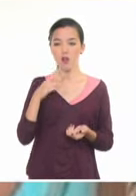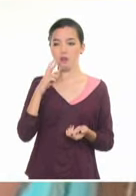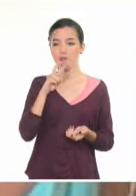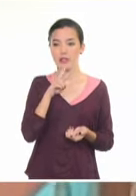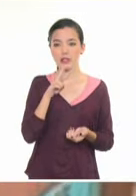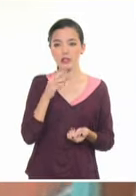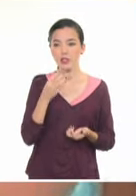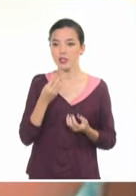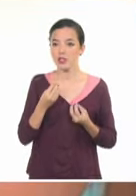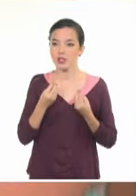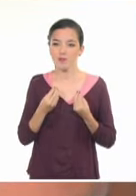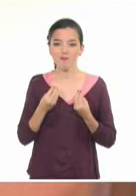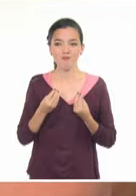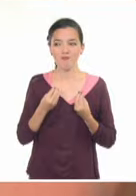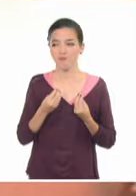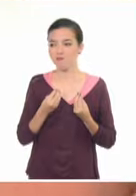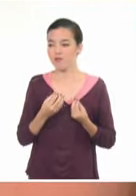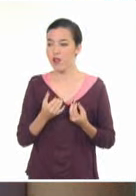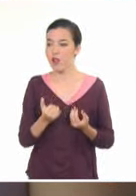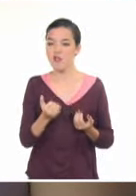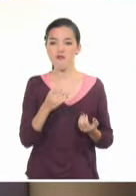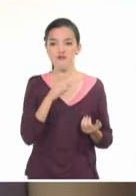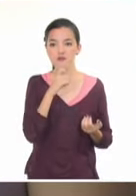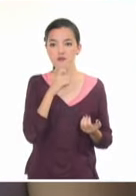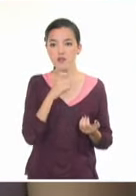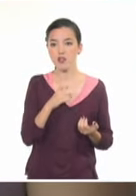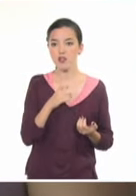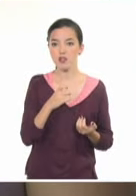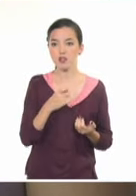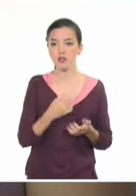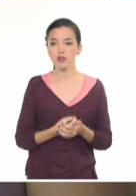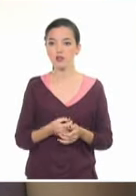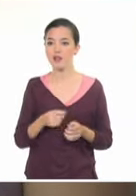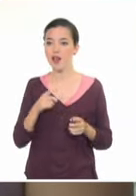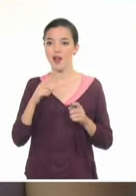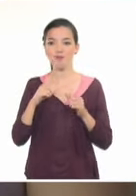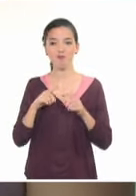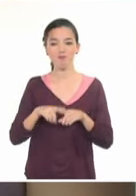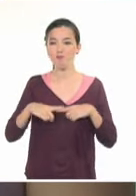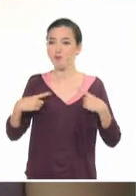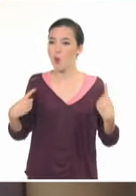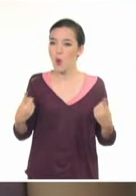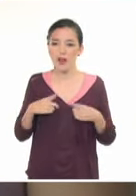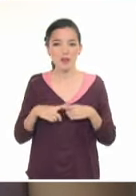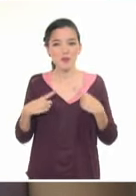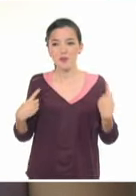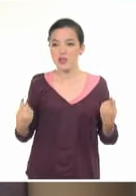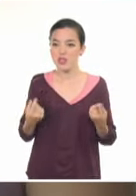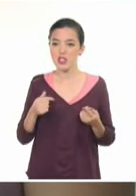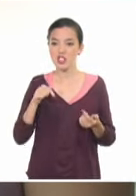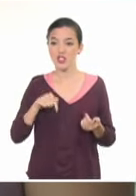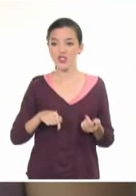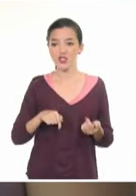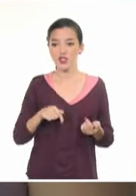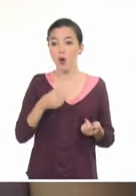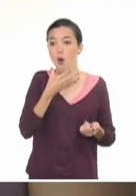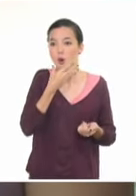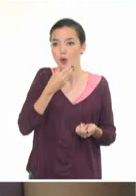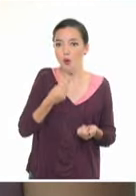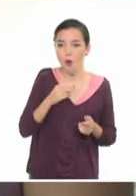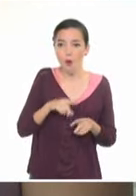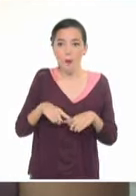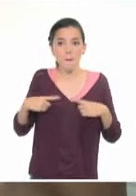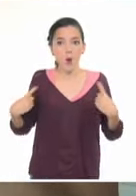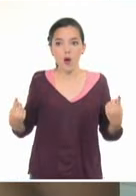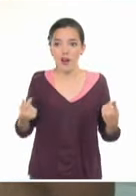vivir, porque yo decía, ¿por qué yo con 22 años, por qué yo tengo que pasar por esto, por qué me tiene que pasar a mí?